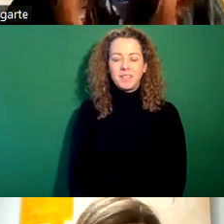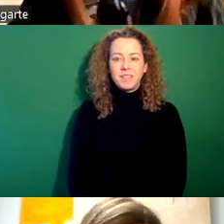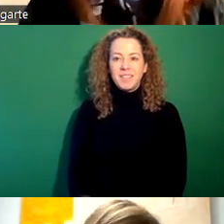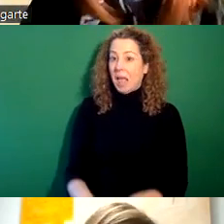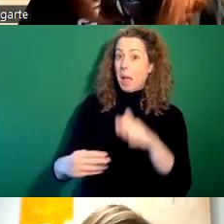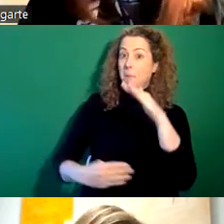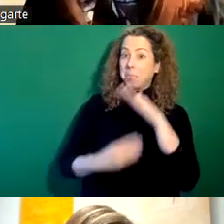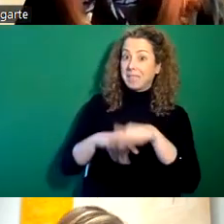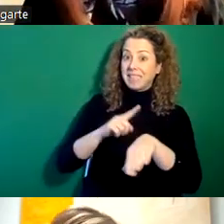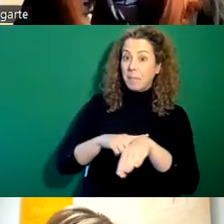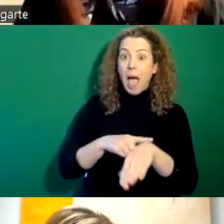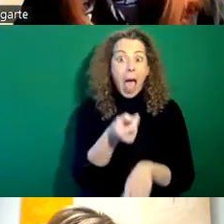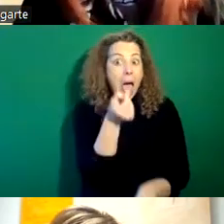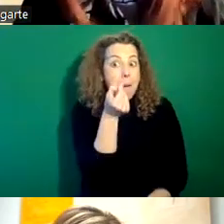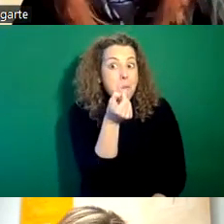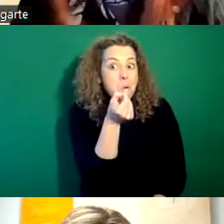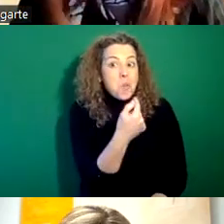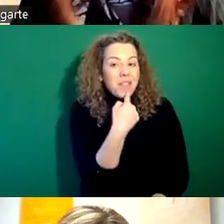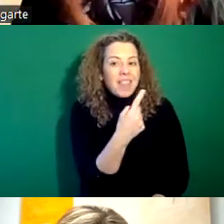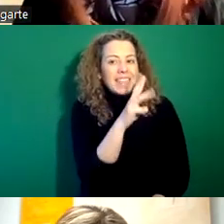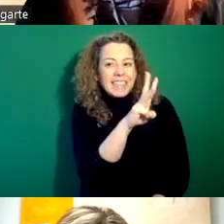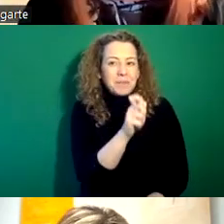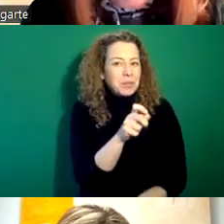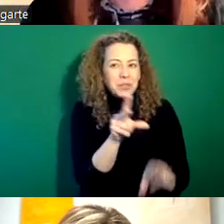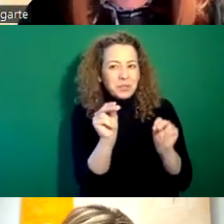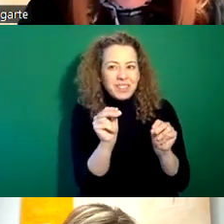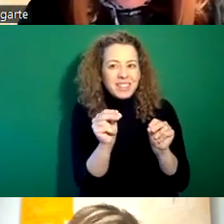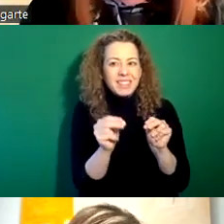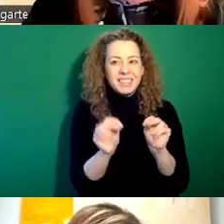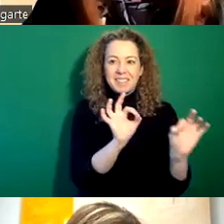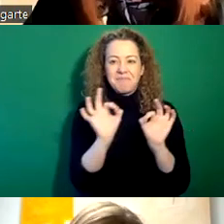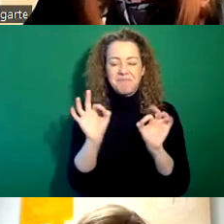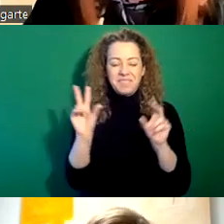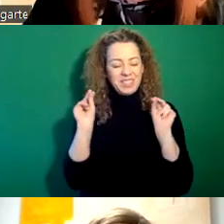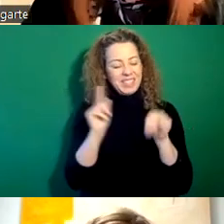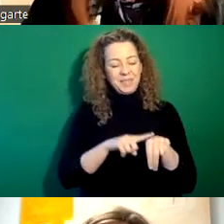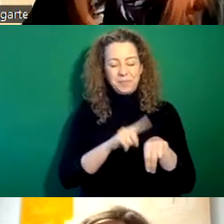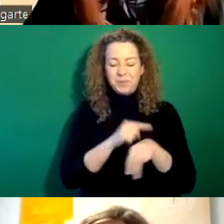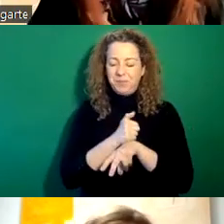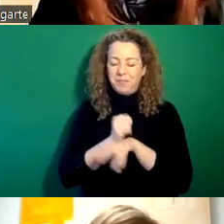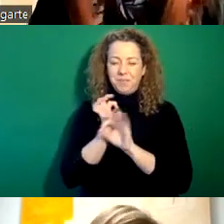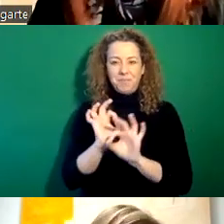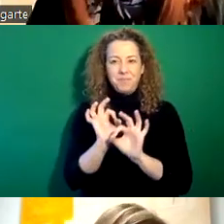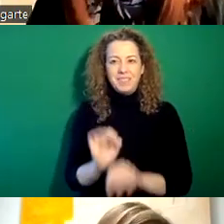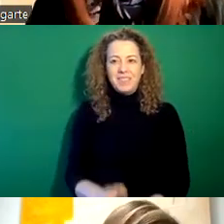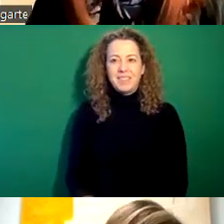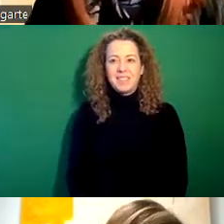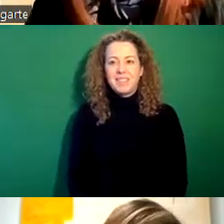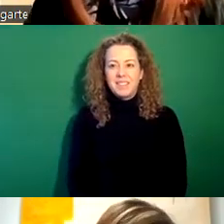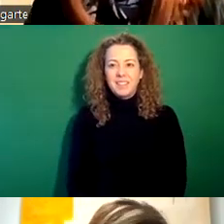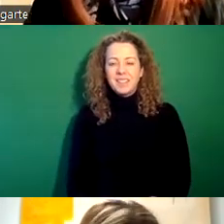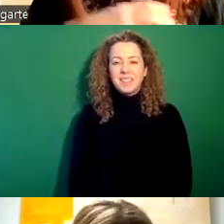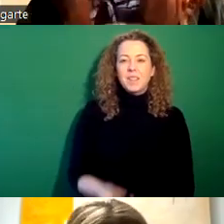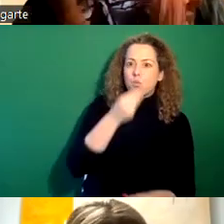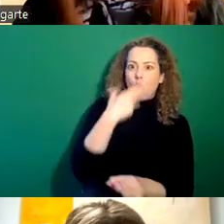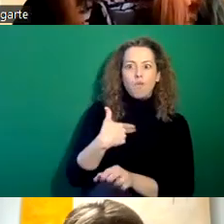parar. No, está a punto. Ahora mismo te iba a decir, te quedan 3 minutos, María. Quedan 3 minutos. Pero ahora mismo, de verdad es que ha estado